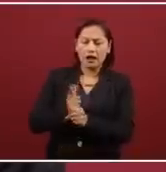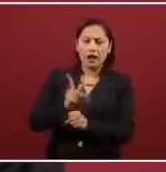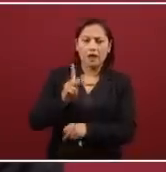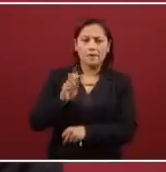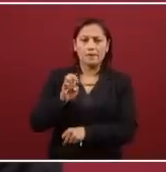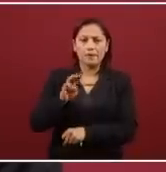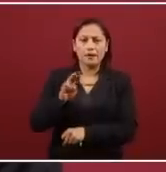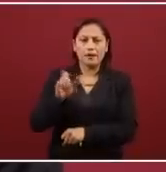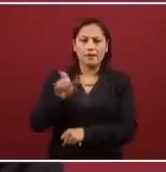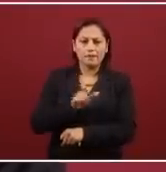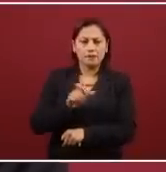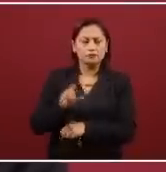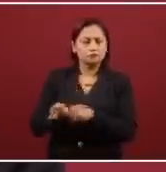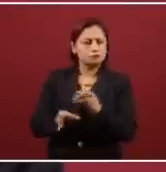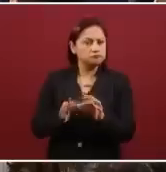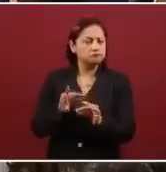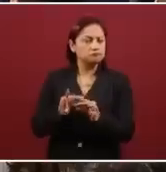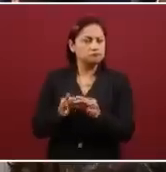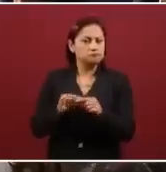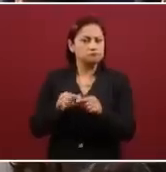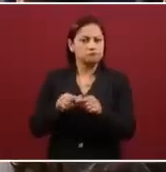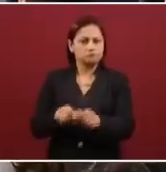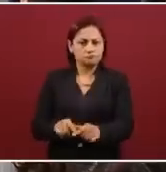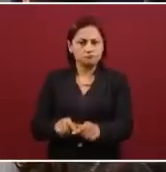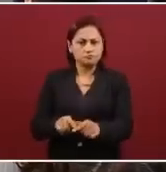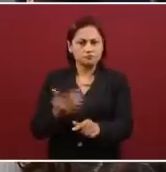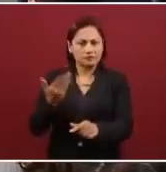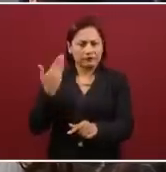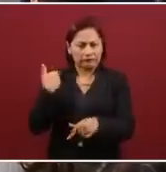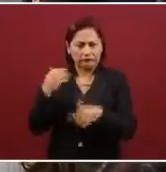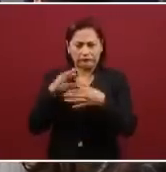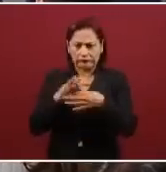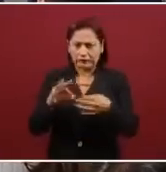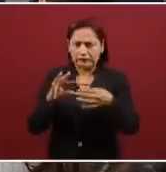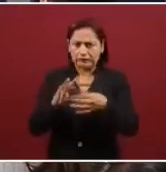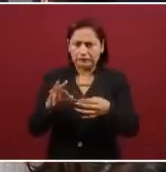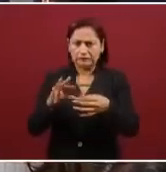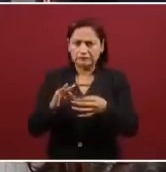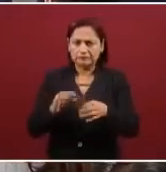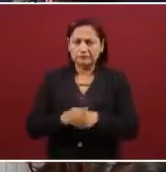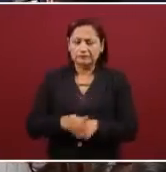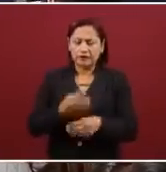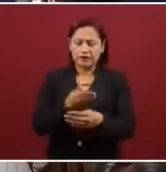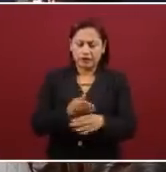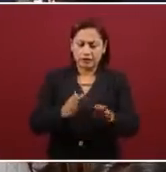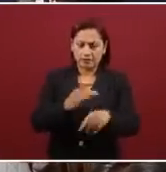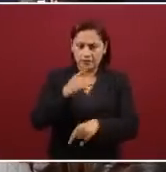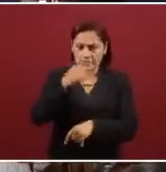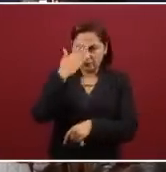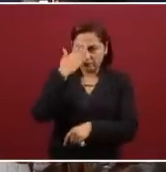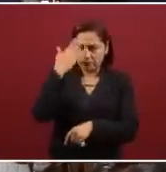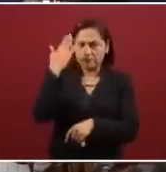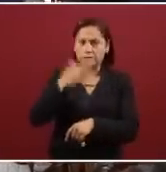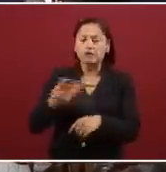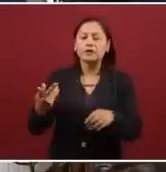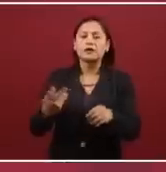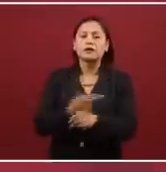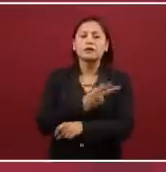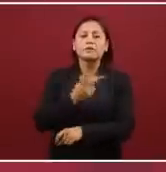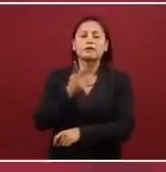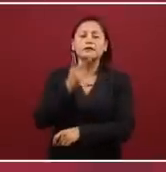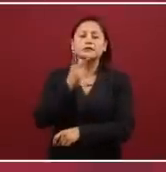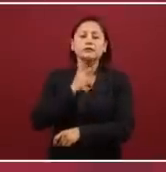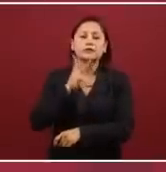explicado. O sea, ellos tienen información de que se detuvo la caída en la producción, que se